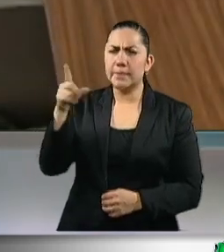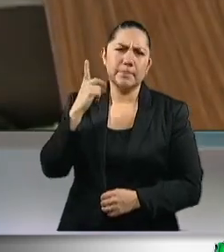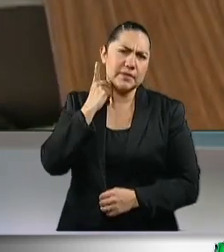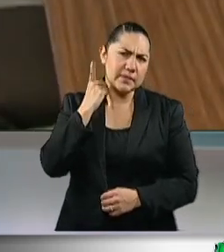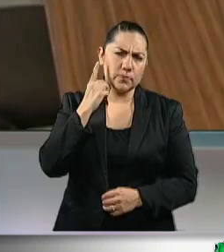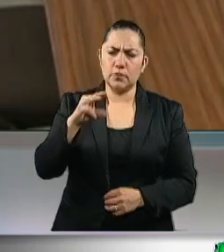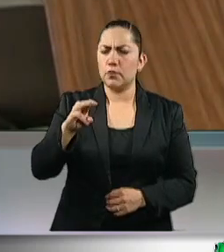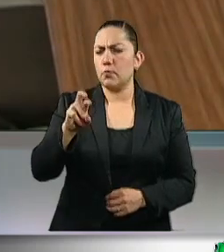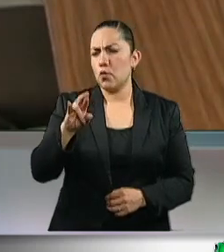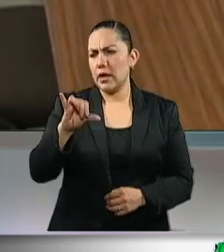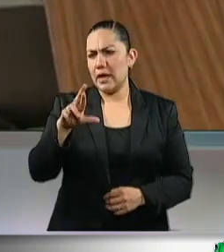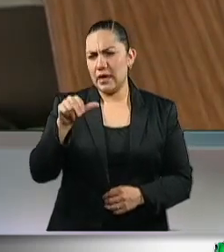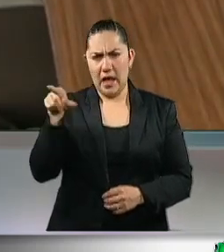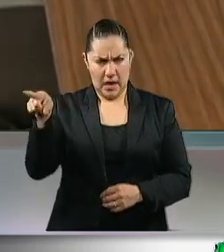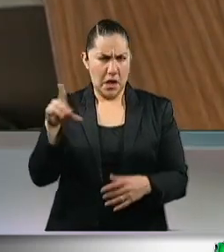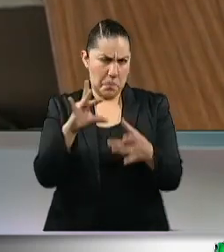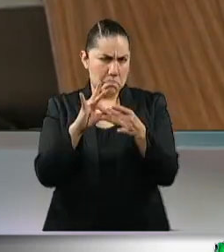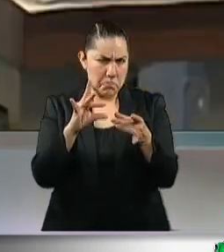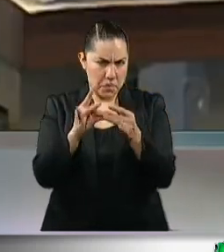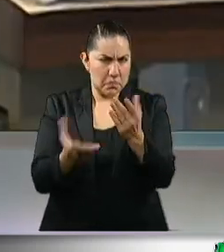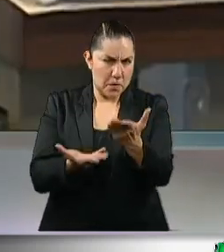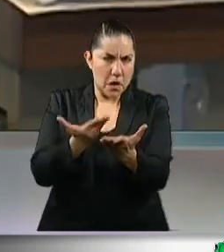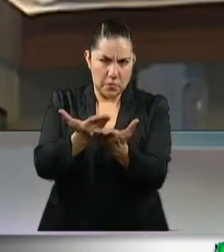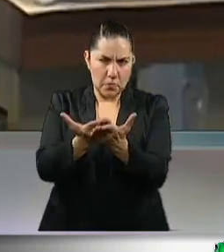Rubén Moreira, que se valorara